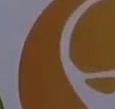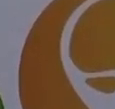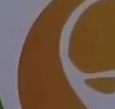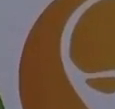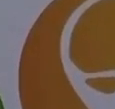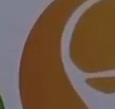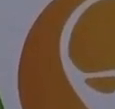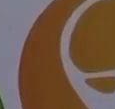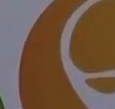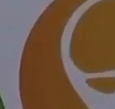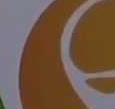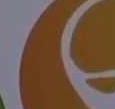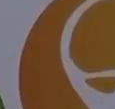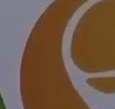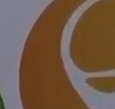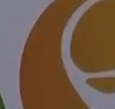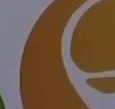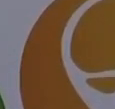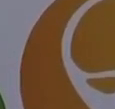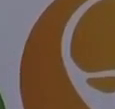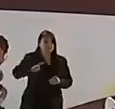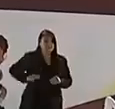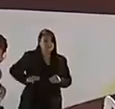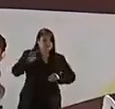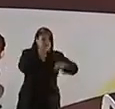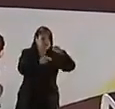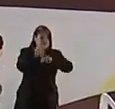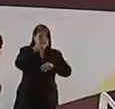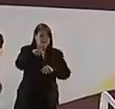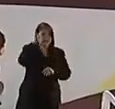a todos los municipios de la montaña